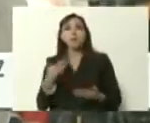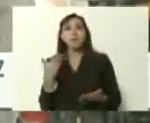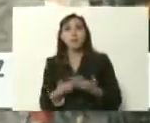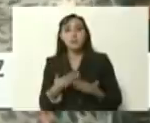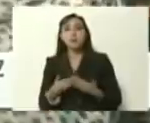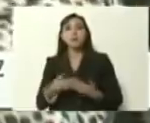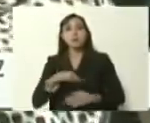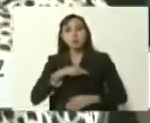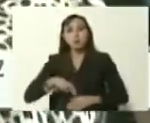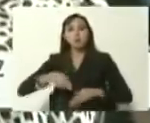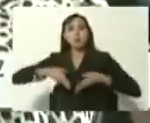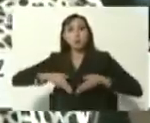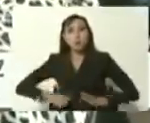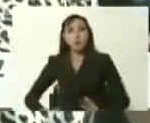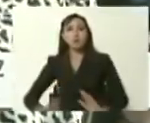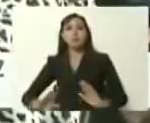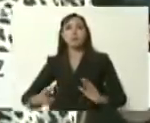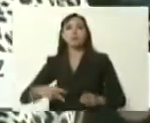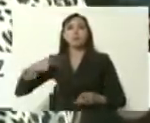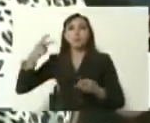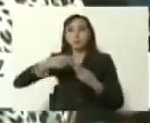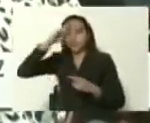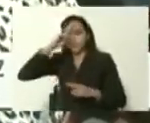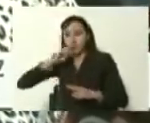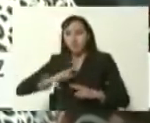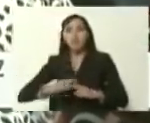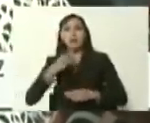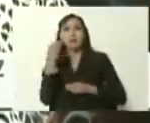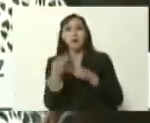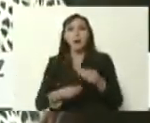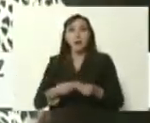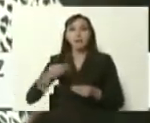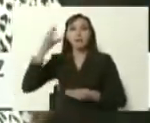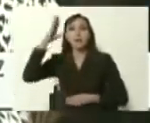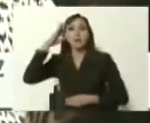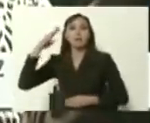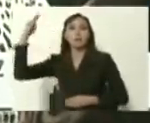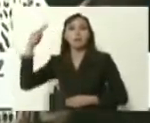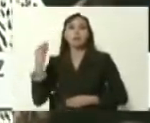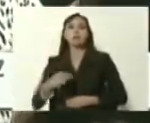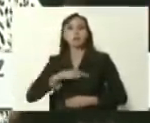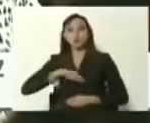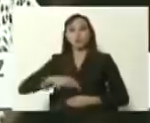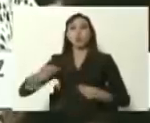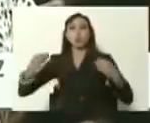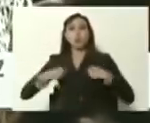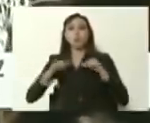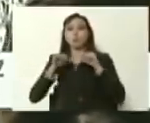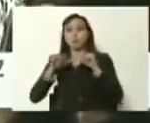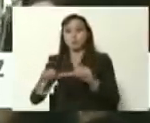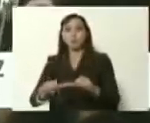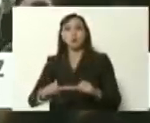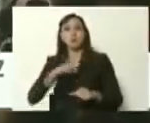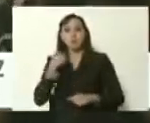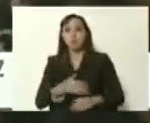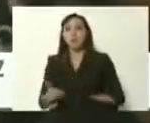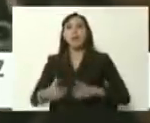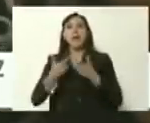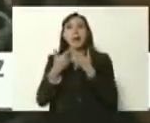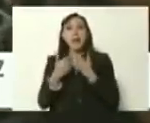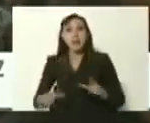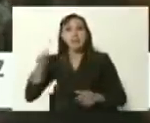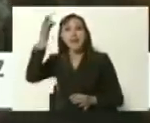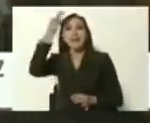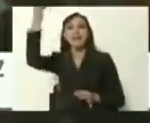en que nacemos a la dignidad, que su providencia nos restituya el deseo de vivir y morir libres,